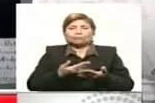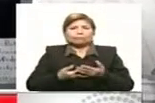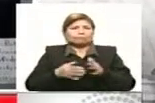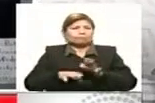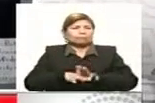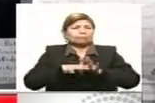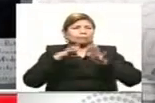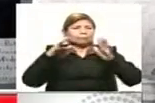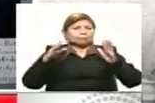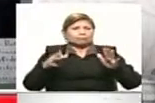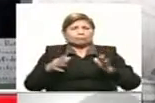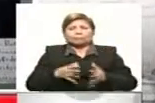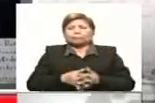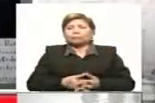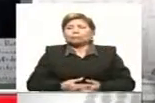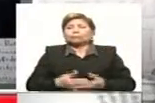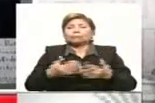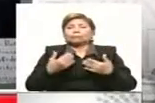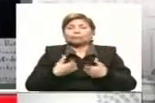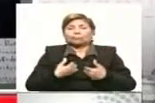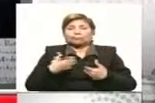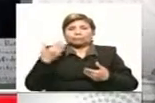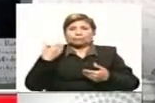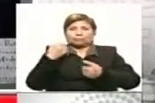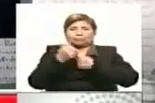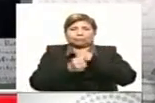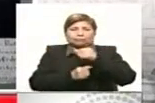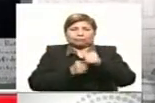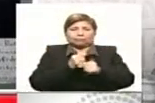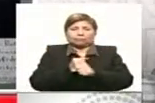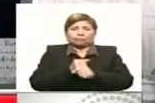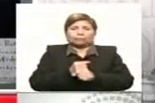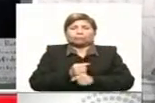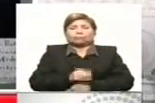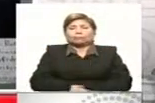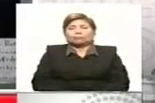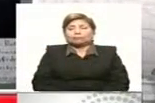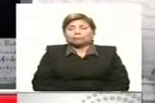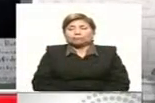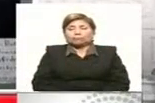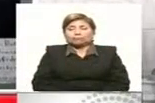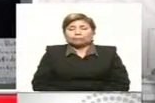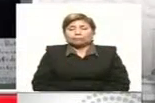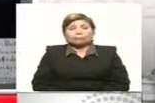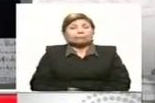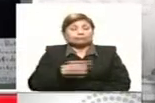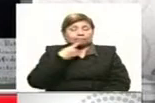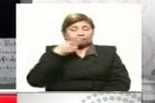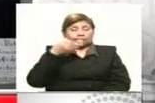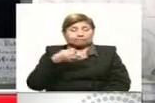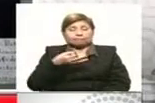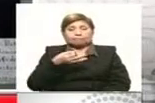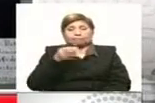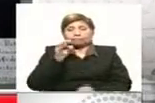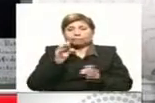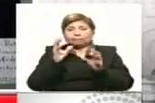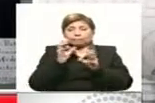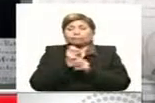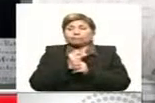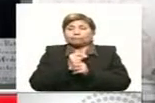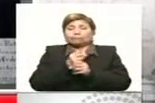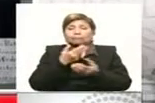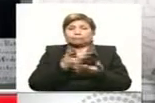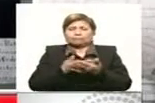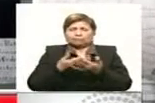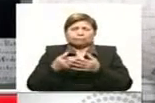mayor presupuesto del que tenían el año pasado, ¿no? Esa es la realidad concreta, ¿no? Y vamos a